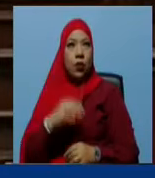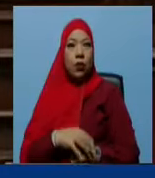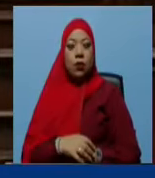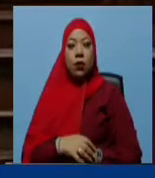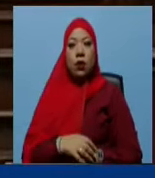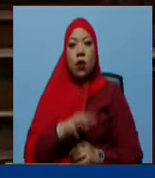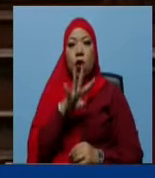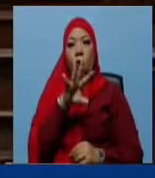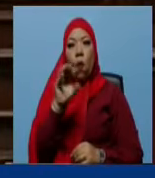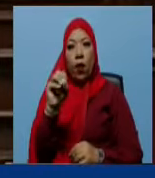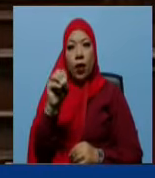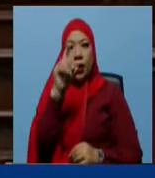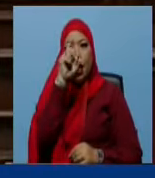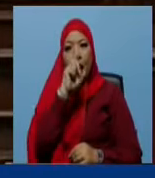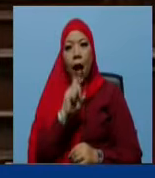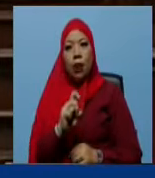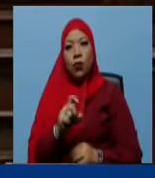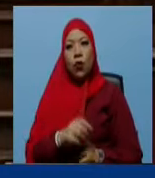40.